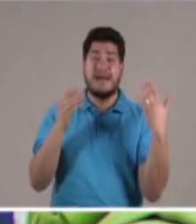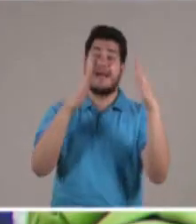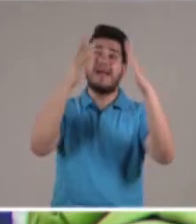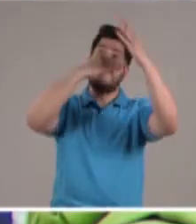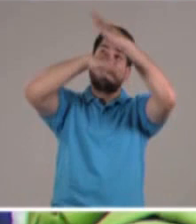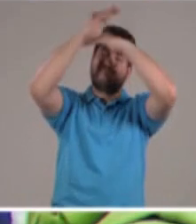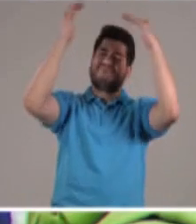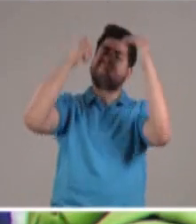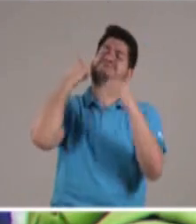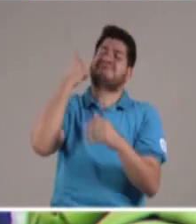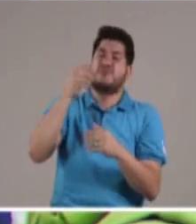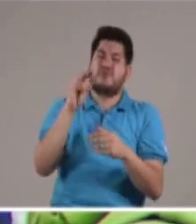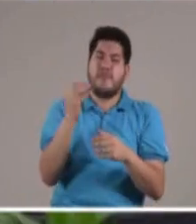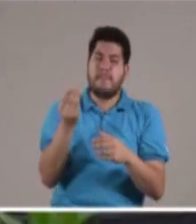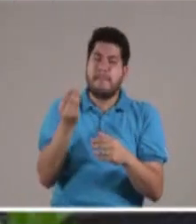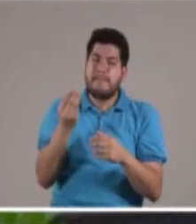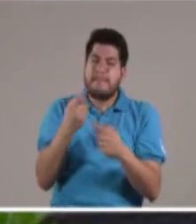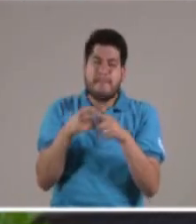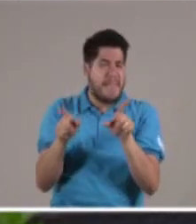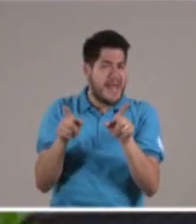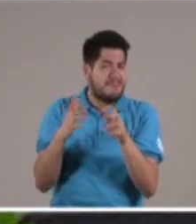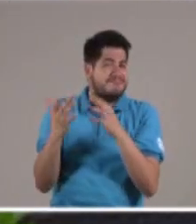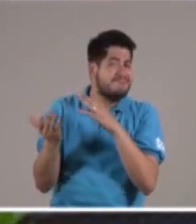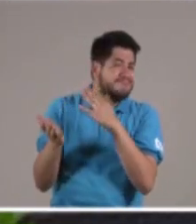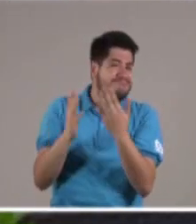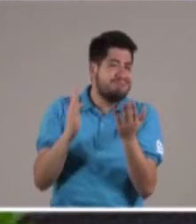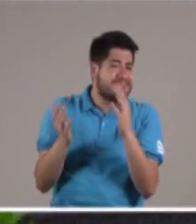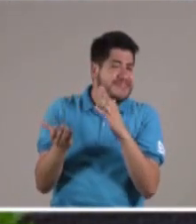al cielo pero será que